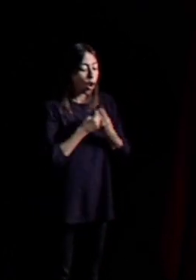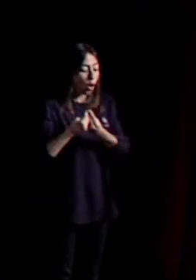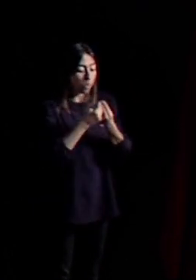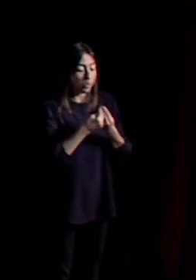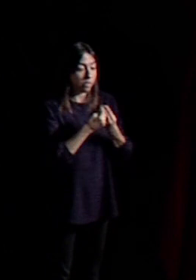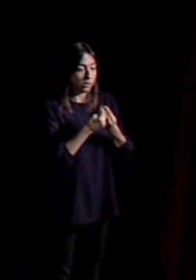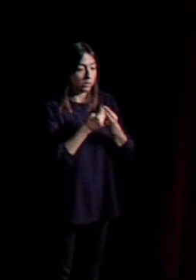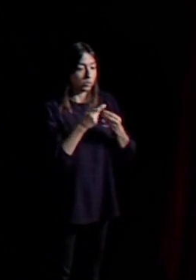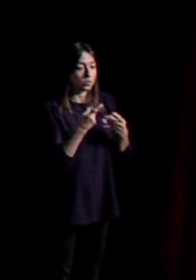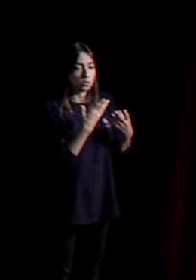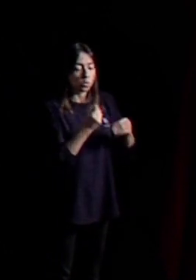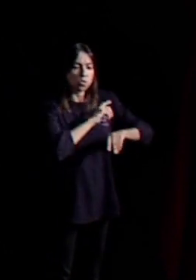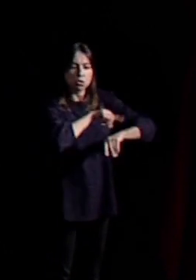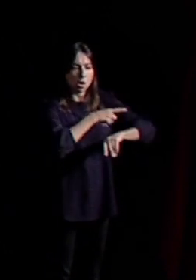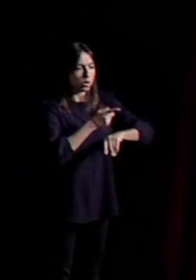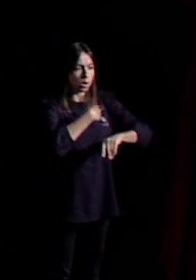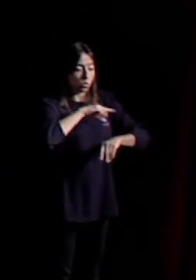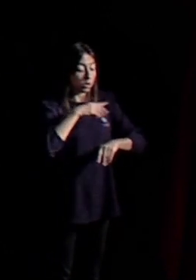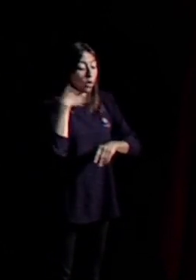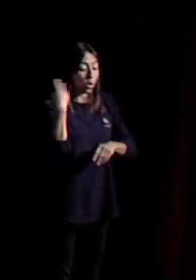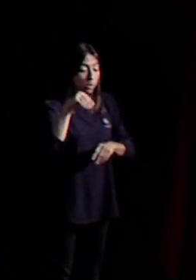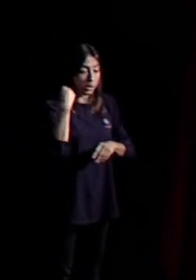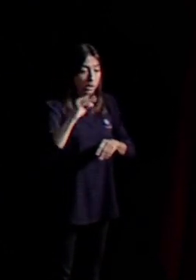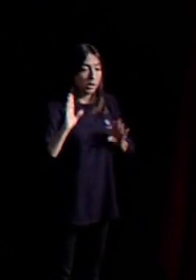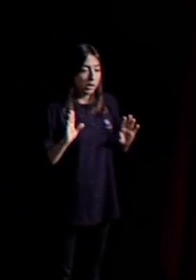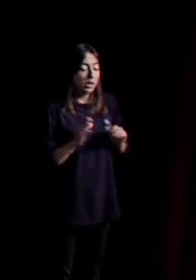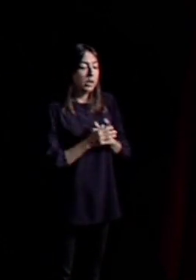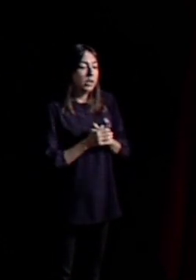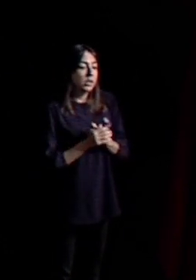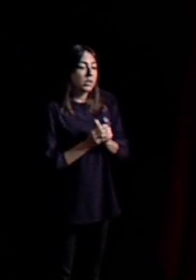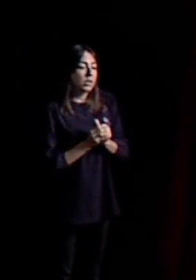día nuestros jóvenes, de forma inconsciente